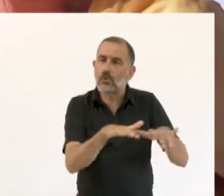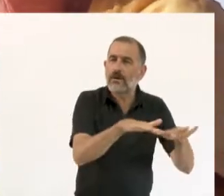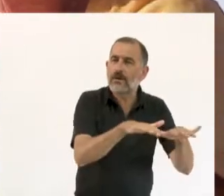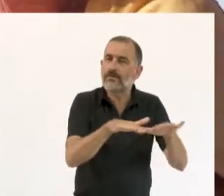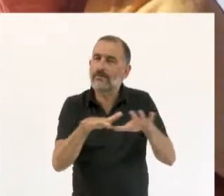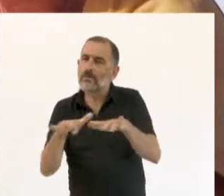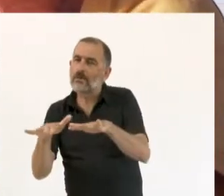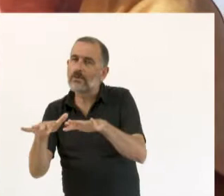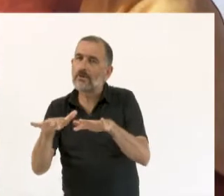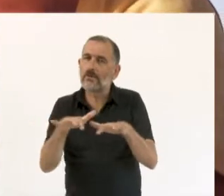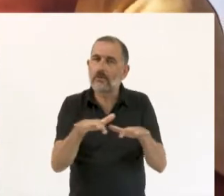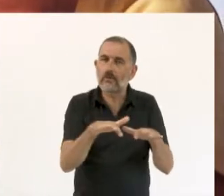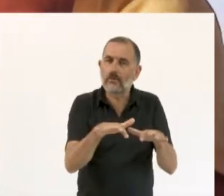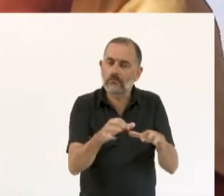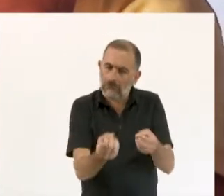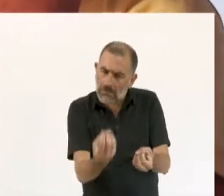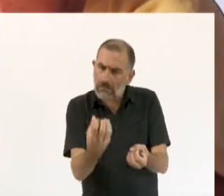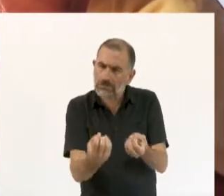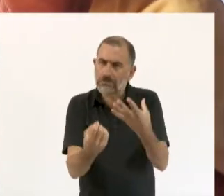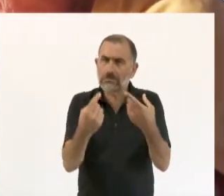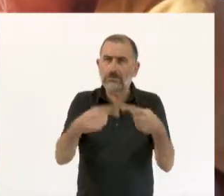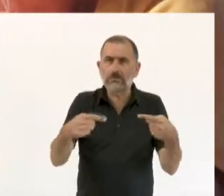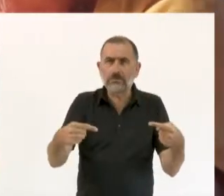rezagos fósiles arqueológicos,